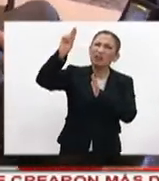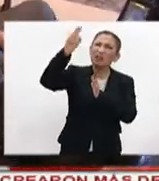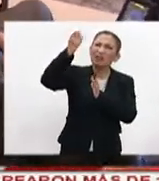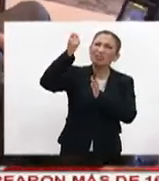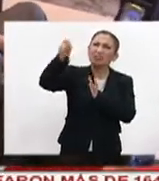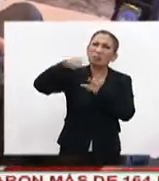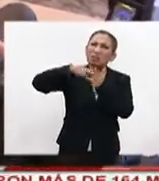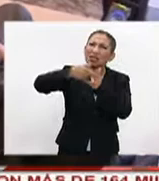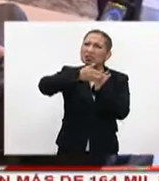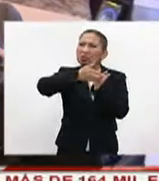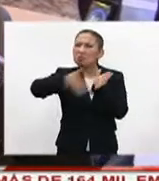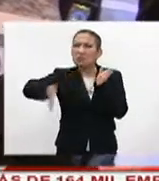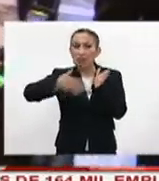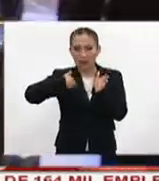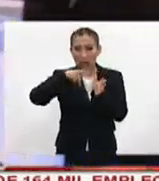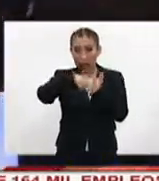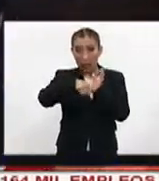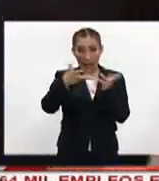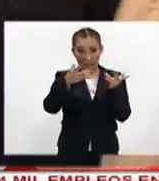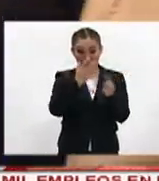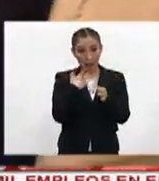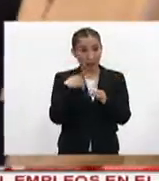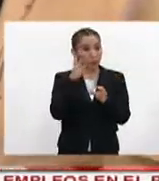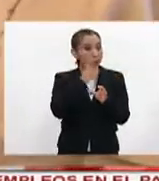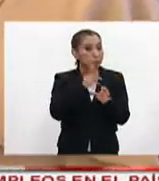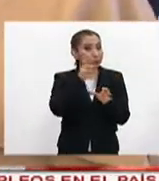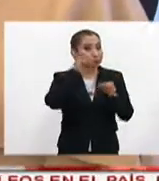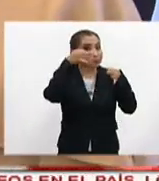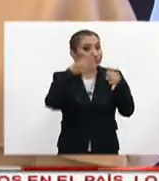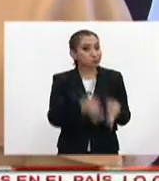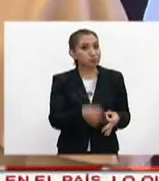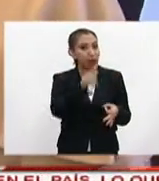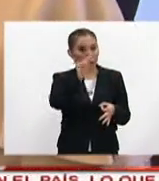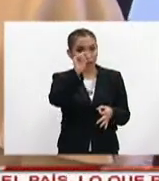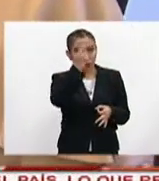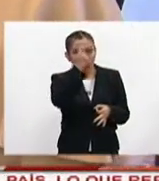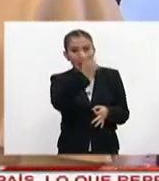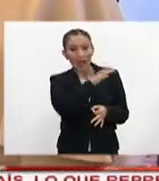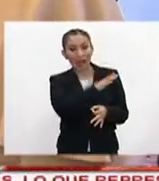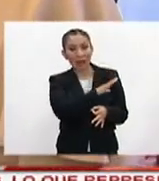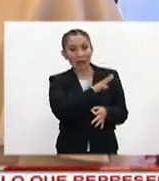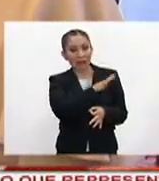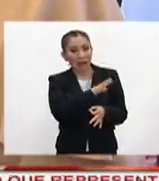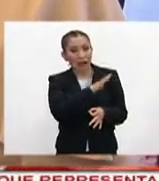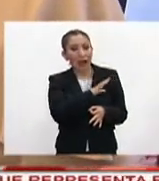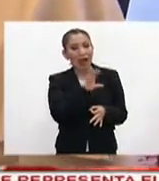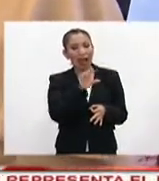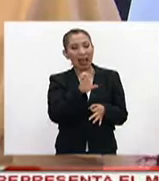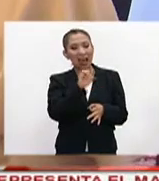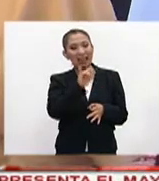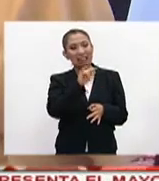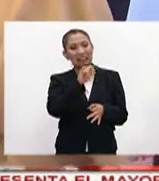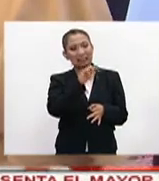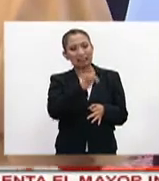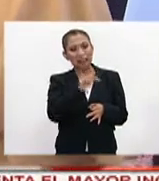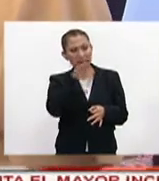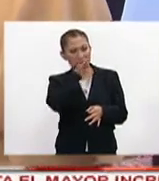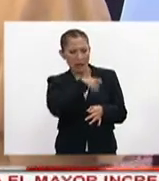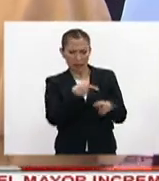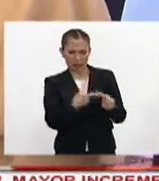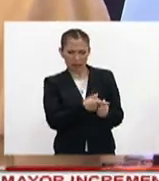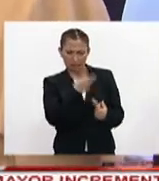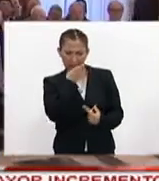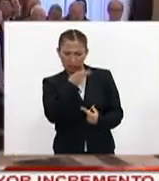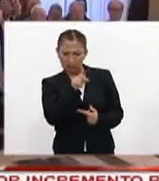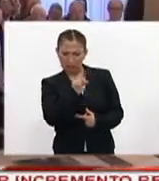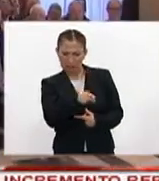Sí. Demostró, por ejemplo, junto con Penrose, que la teoría de la relatividad general de Einstein está mal en el sentido de que